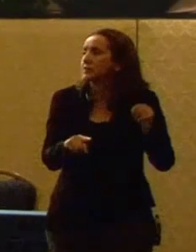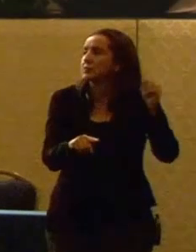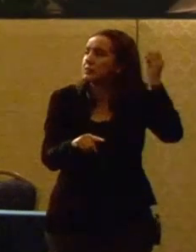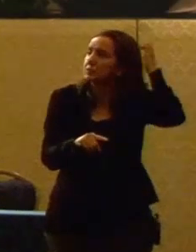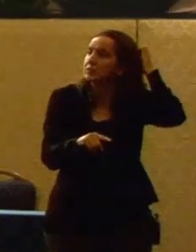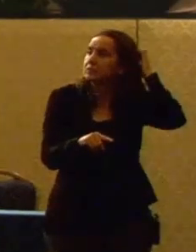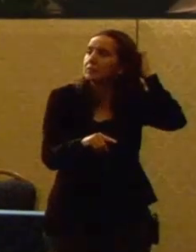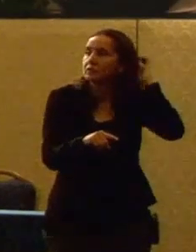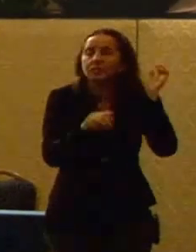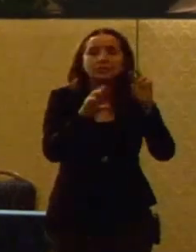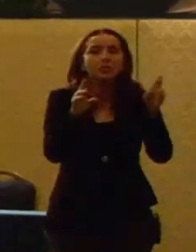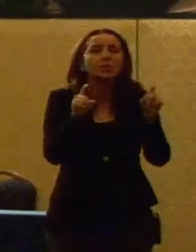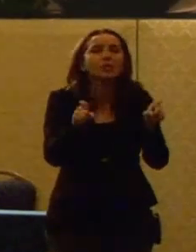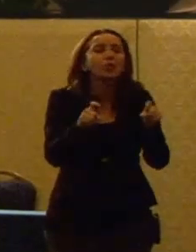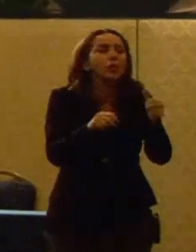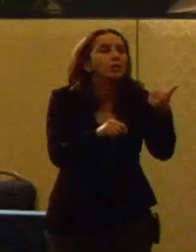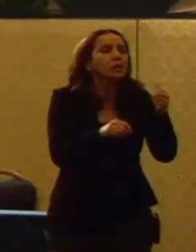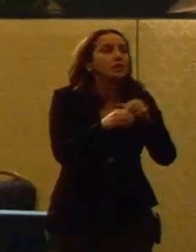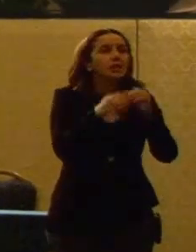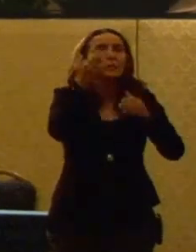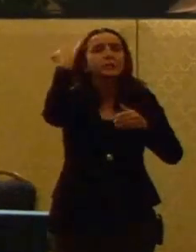Cuando presentaron el caso de México,